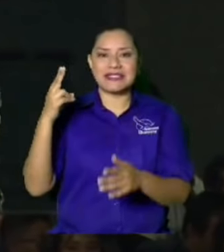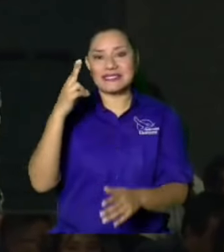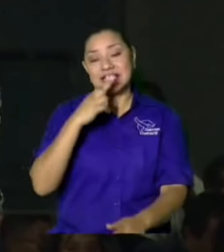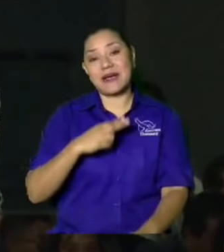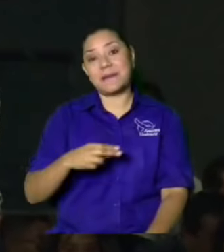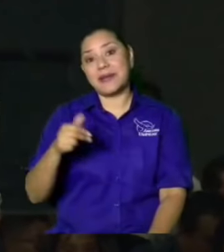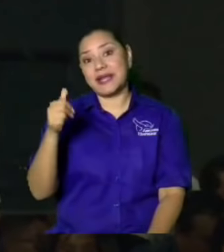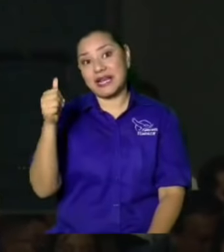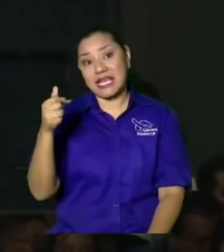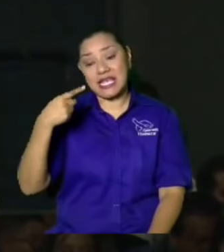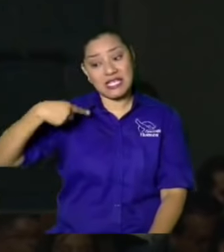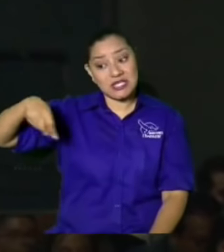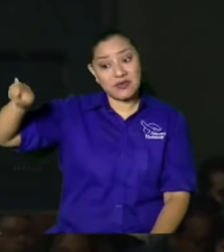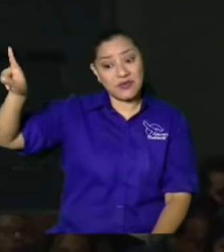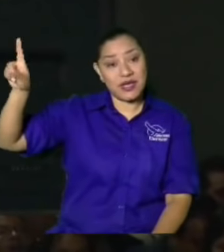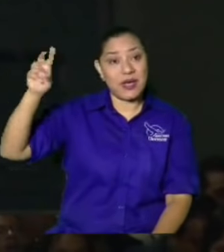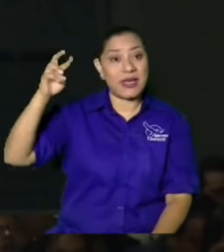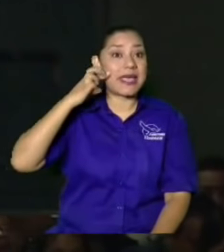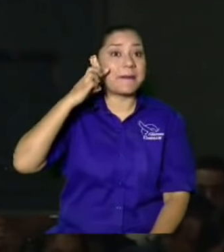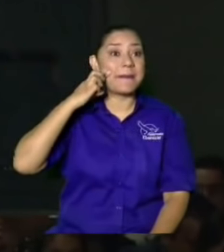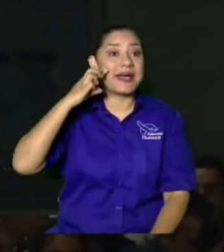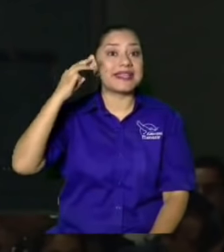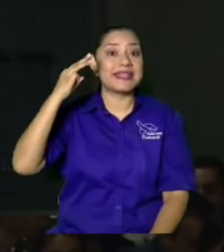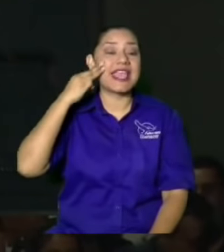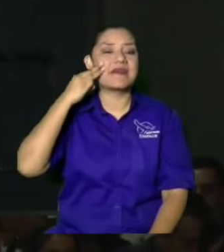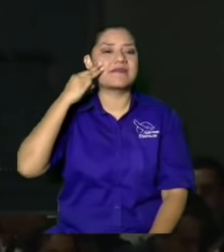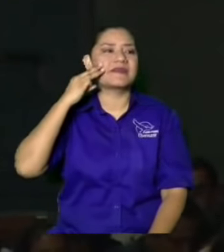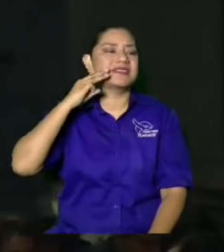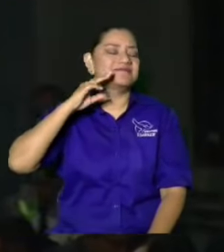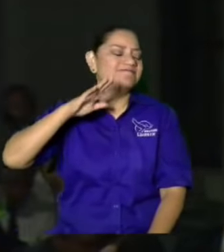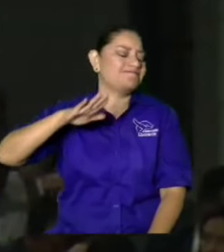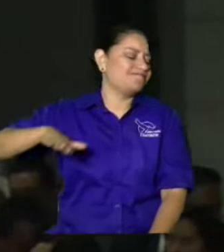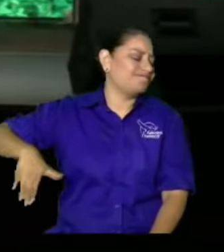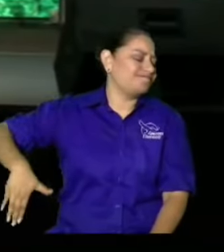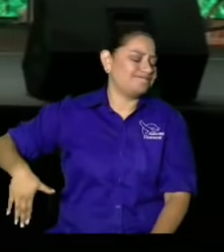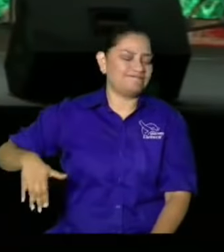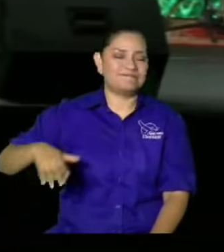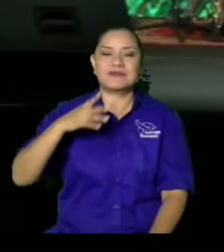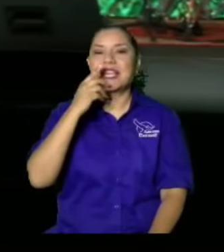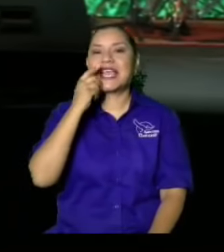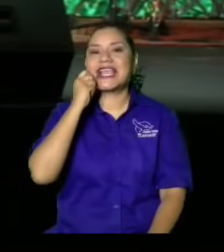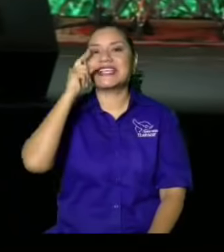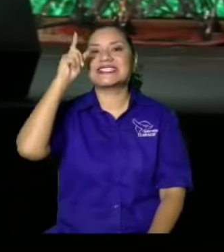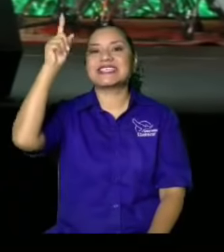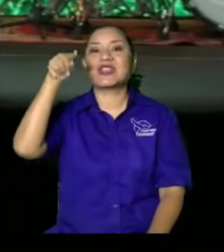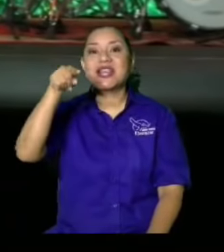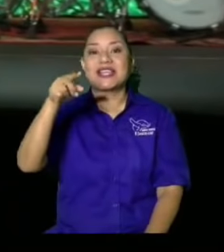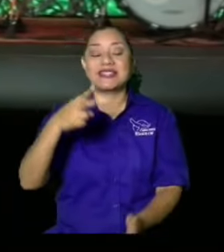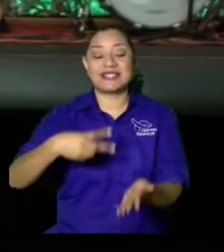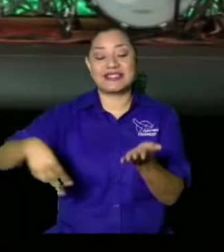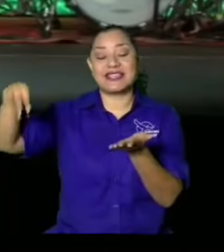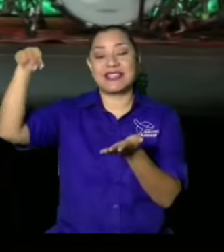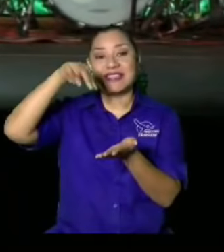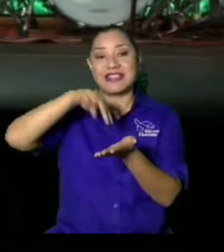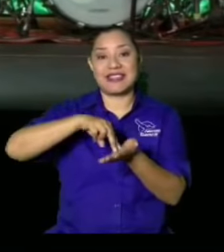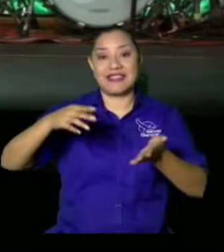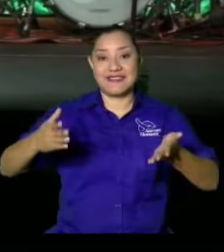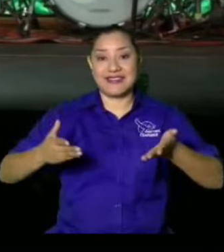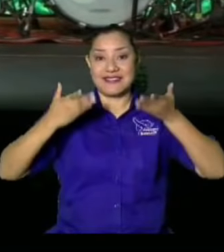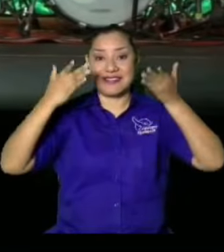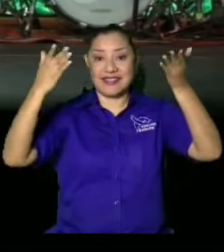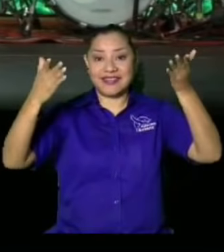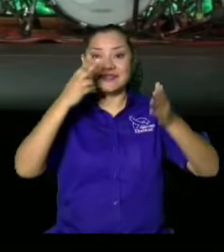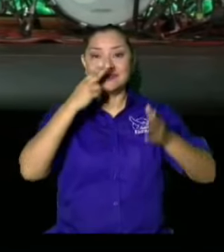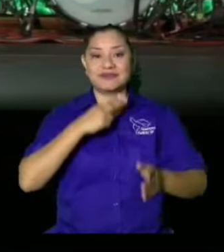fue. Aunque tu padre y tu madre te dejaren, con todo esto el Señor te levantará. Viene tu